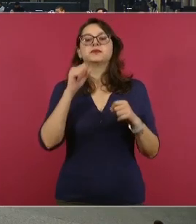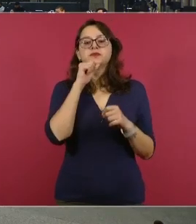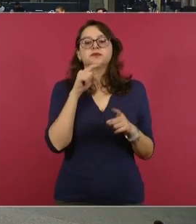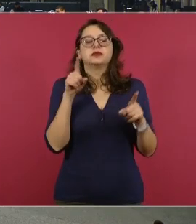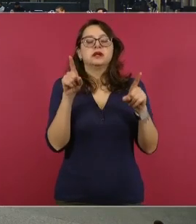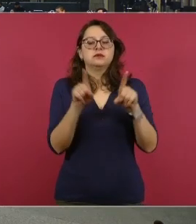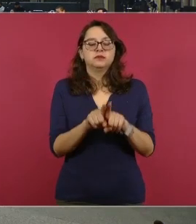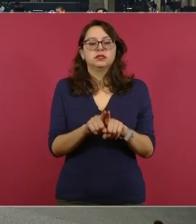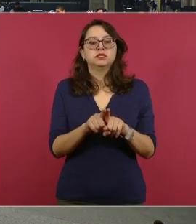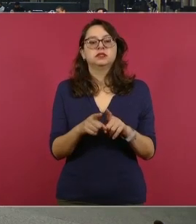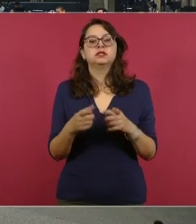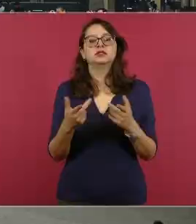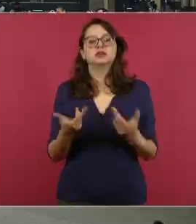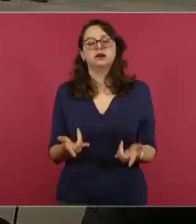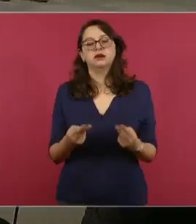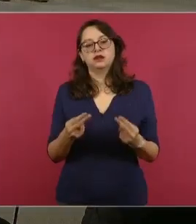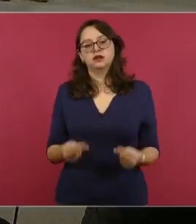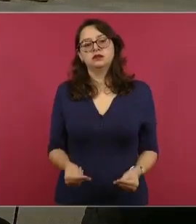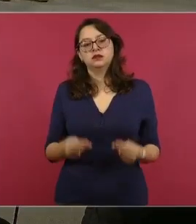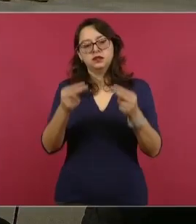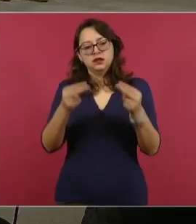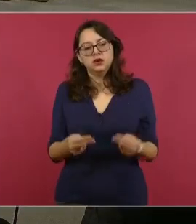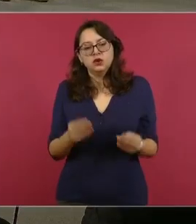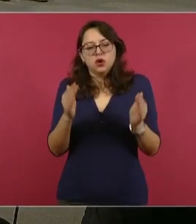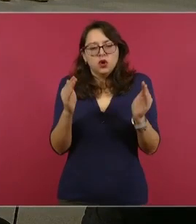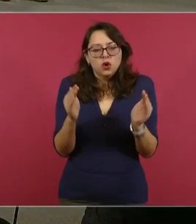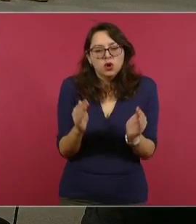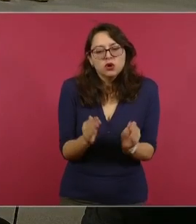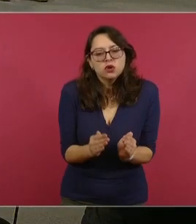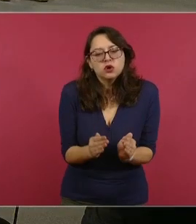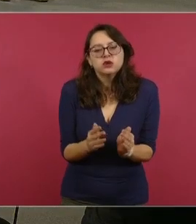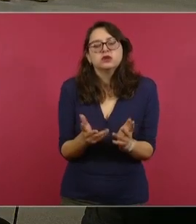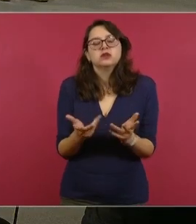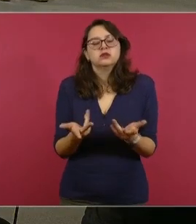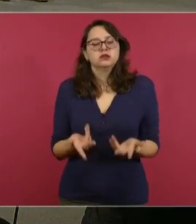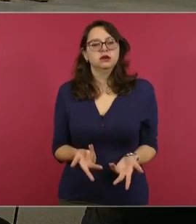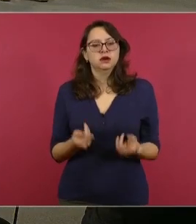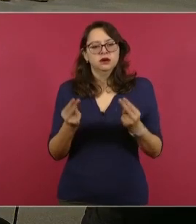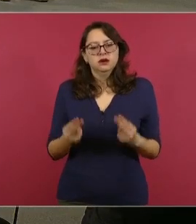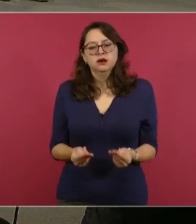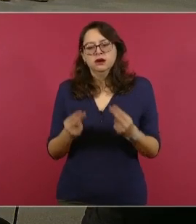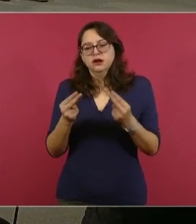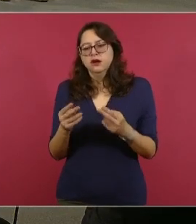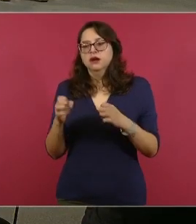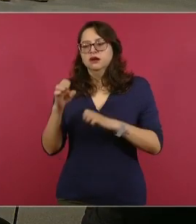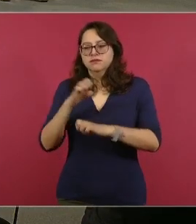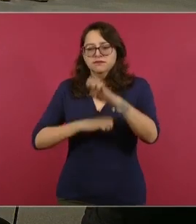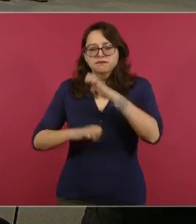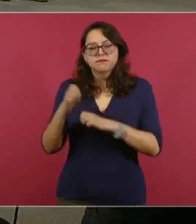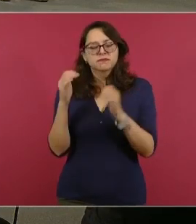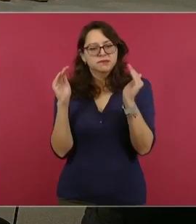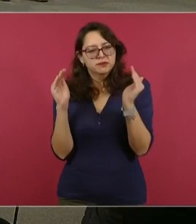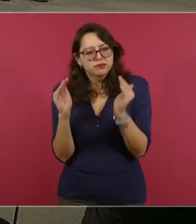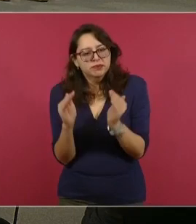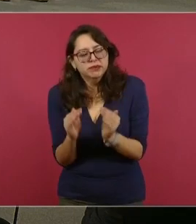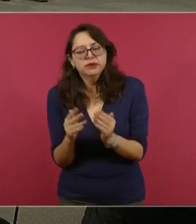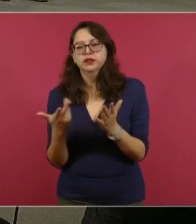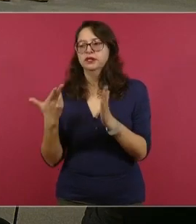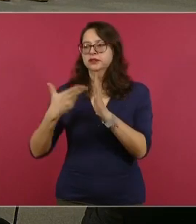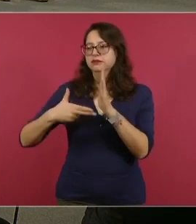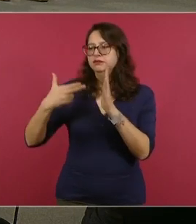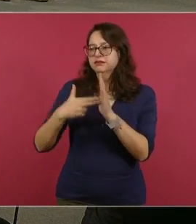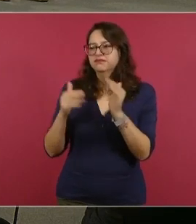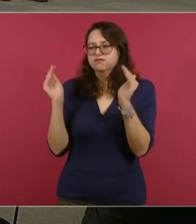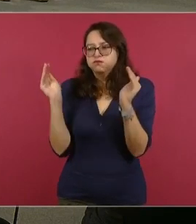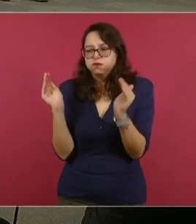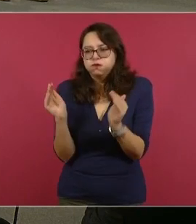pequeños, medianos comerciantes, pequeños, medianos empresarios, los que tienen talleres,